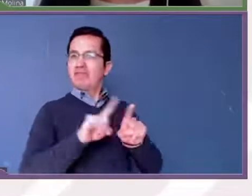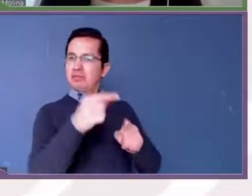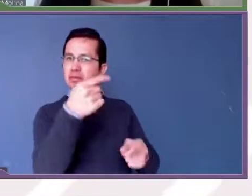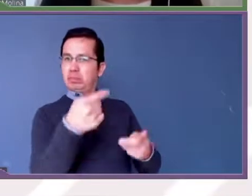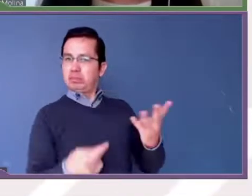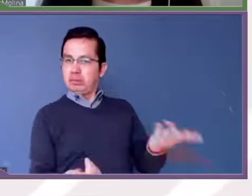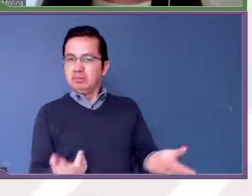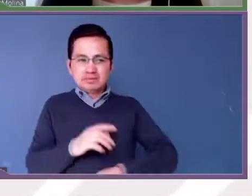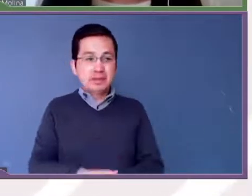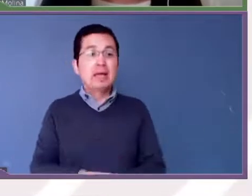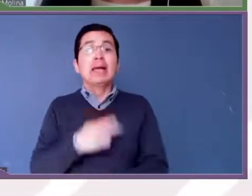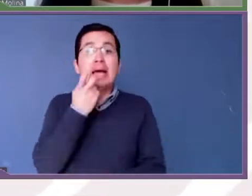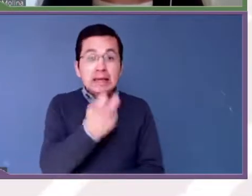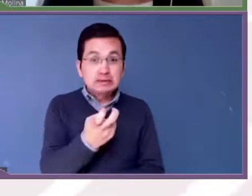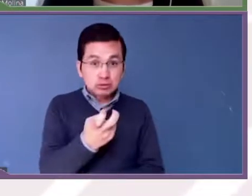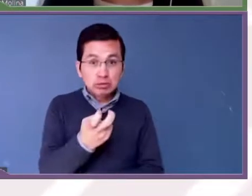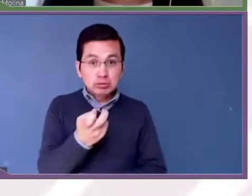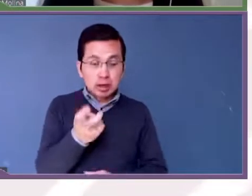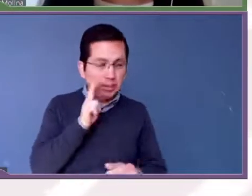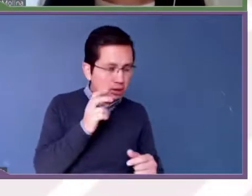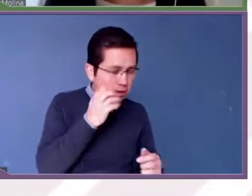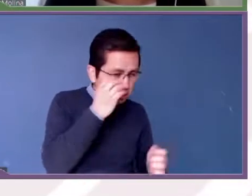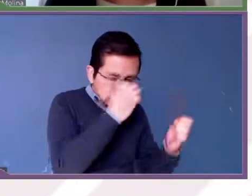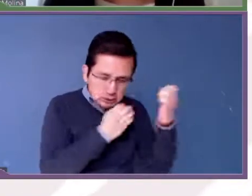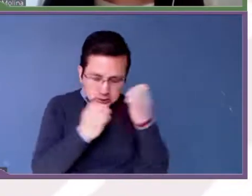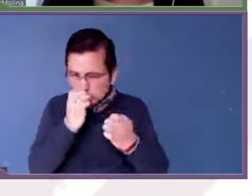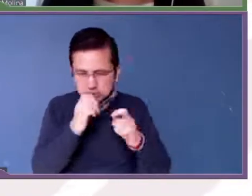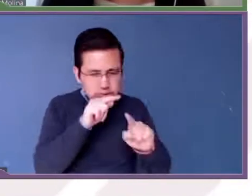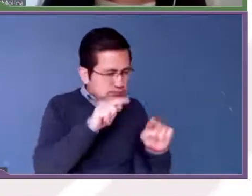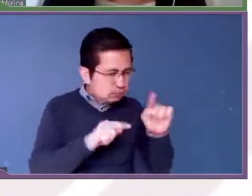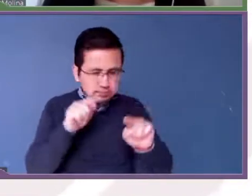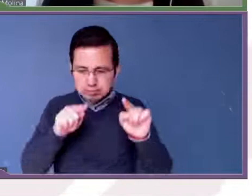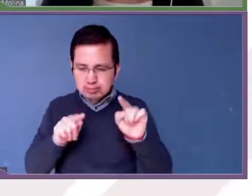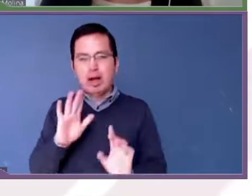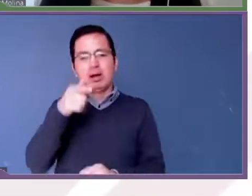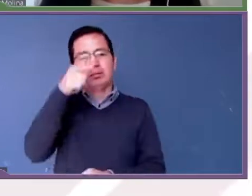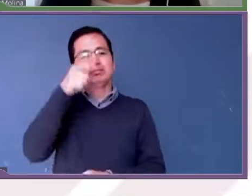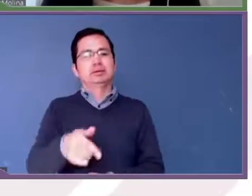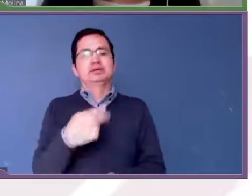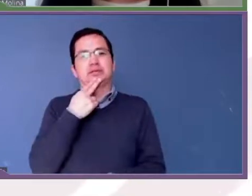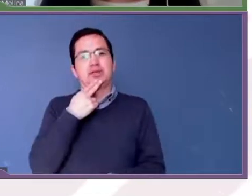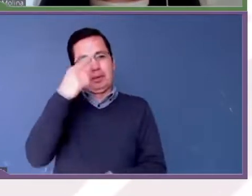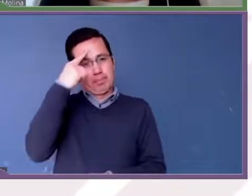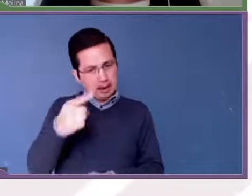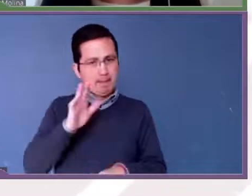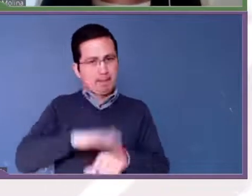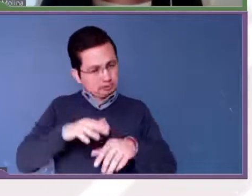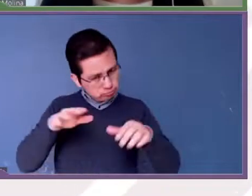agenda a partir de la relación entre los grupos.